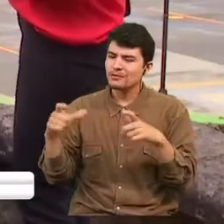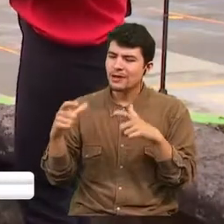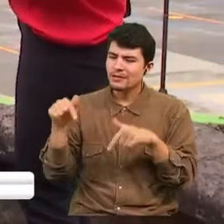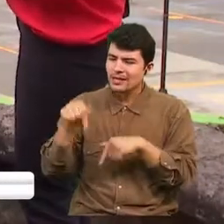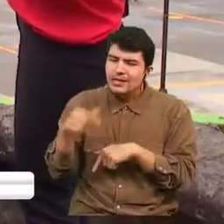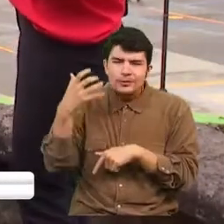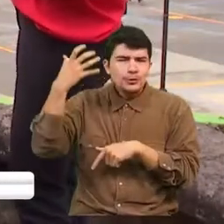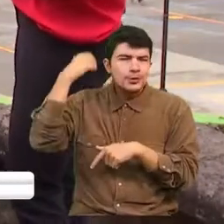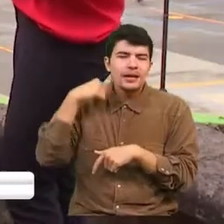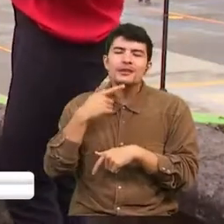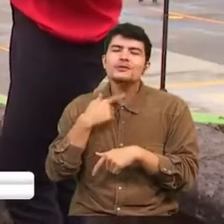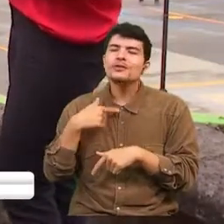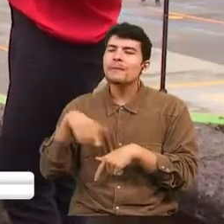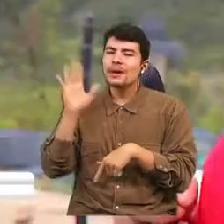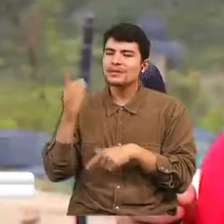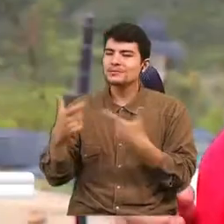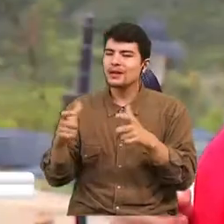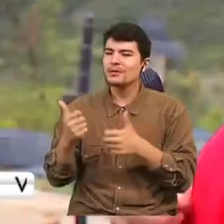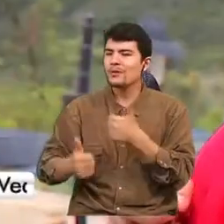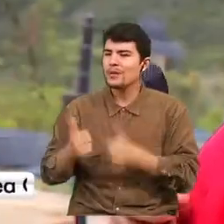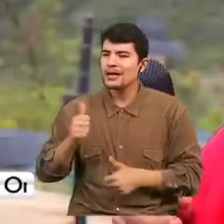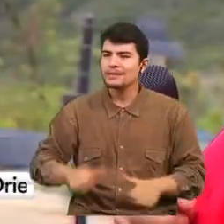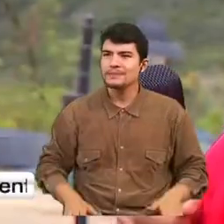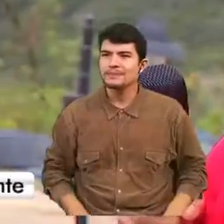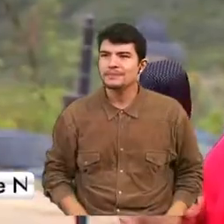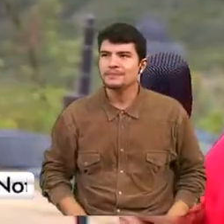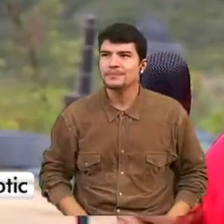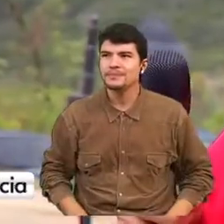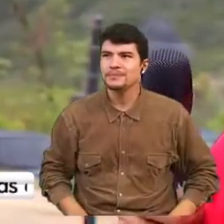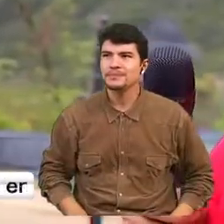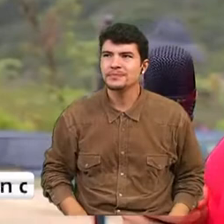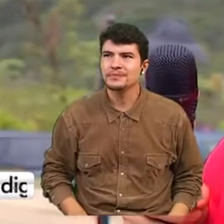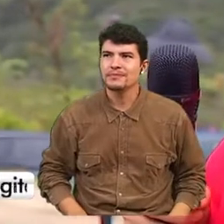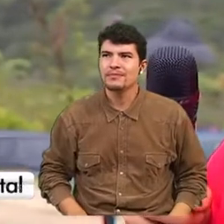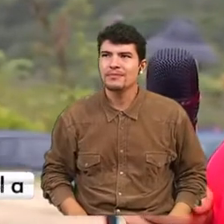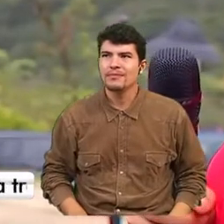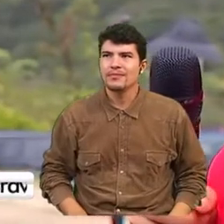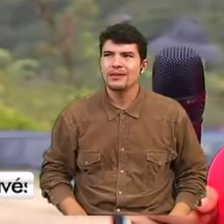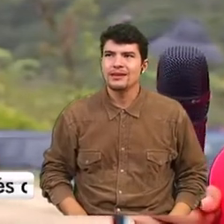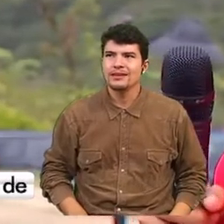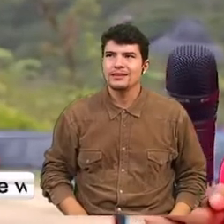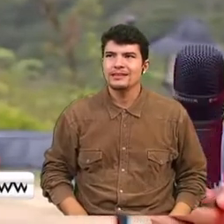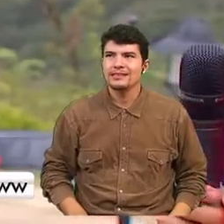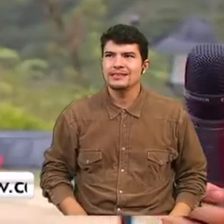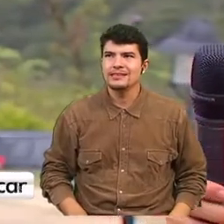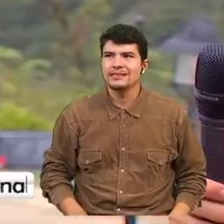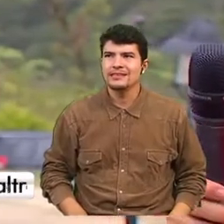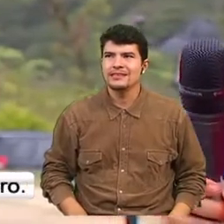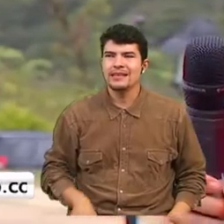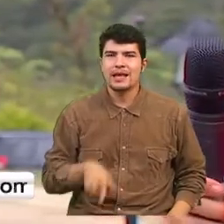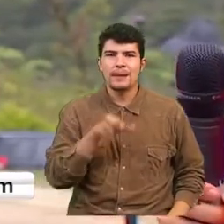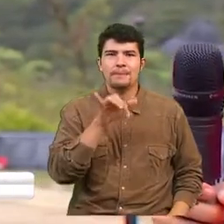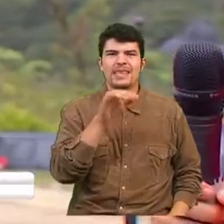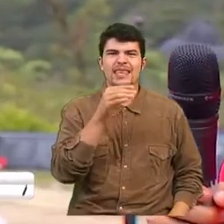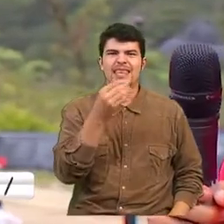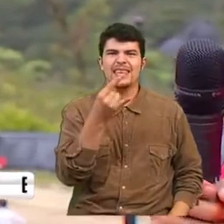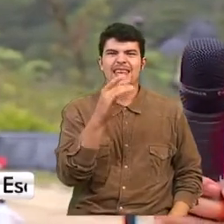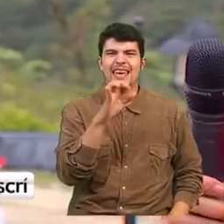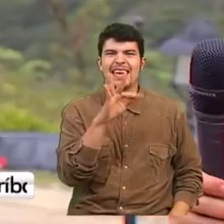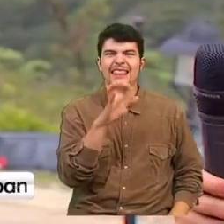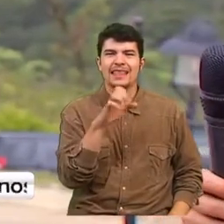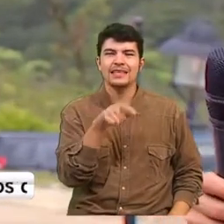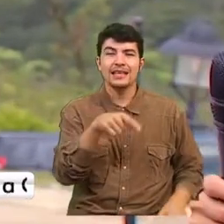típicos de la provincia de Vélez, gobernador? Bueno, Pao, sin lugar a dudas, el piquete veleño. Aquí